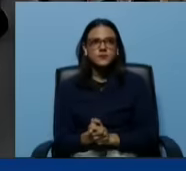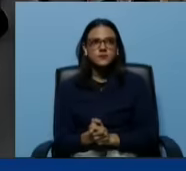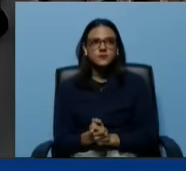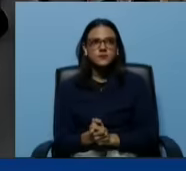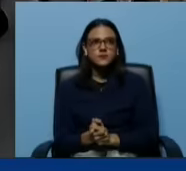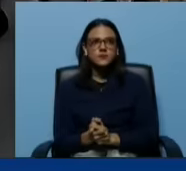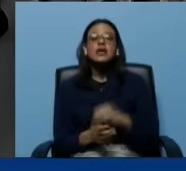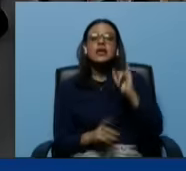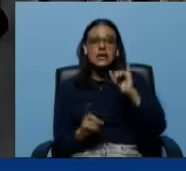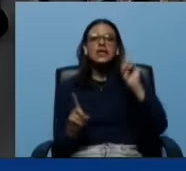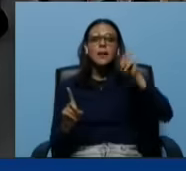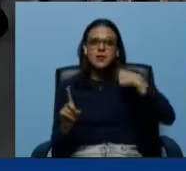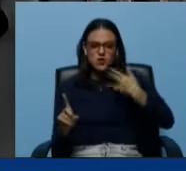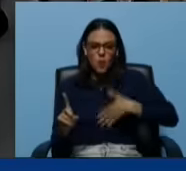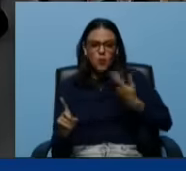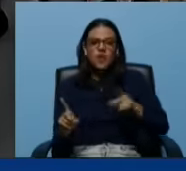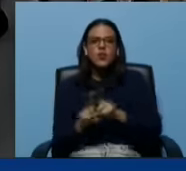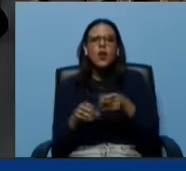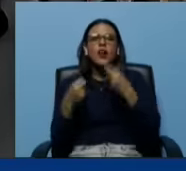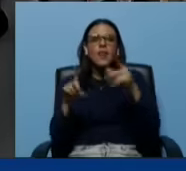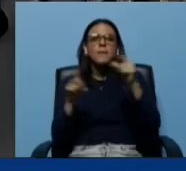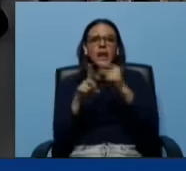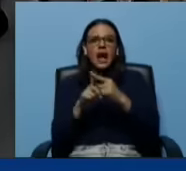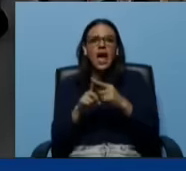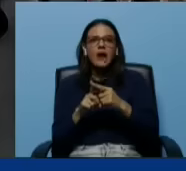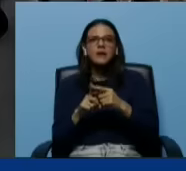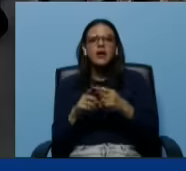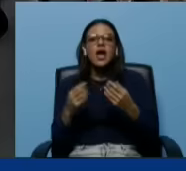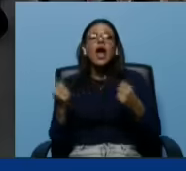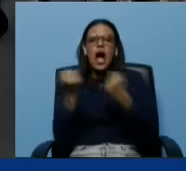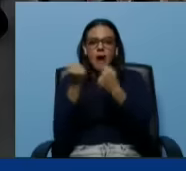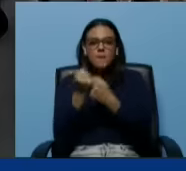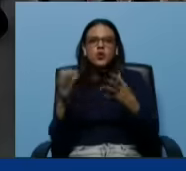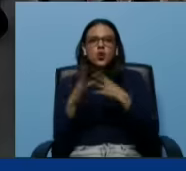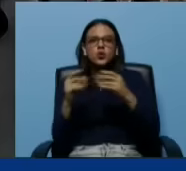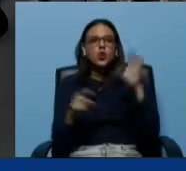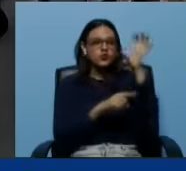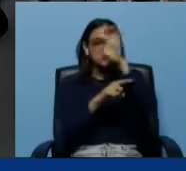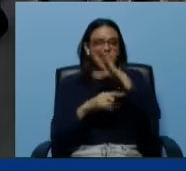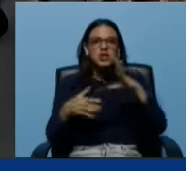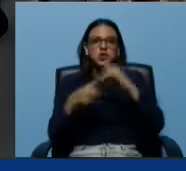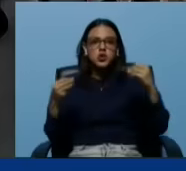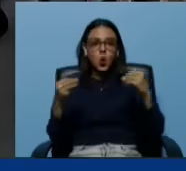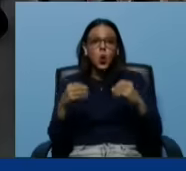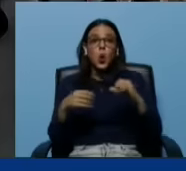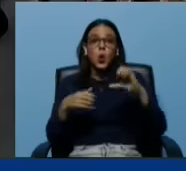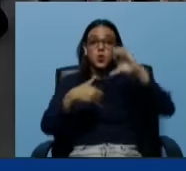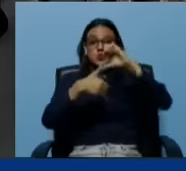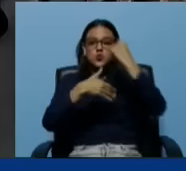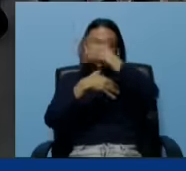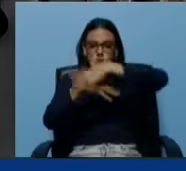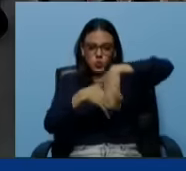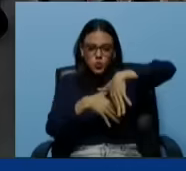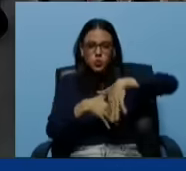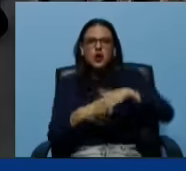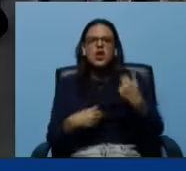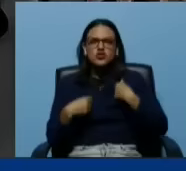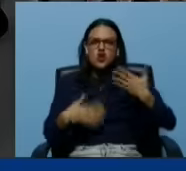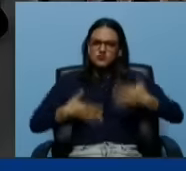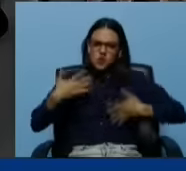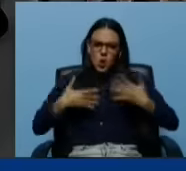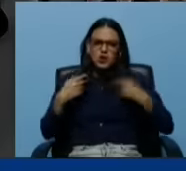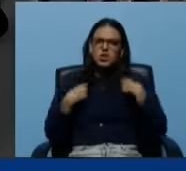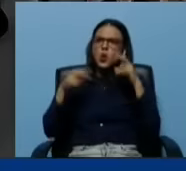y de poder hablar en nombre del resto de los países caribeños. Me siento muy feliz de ver a